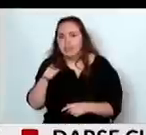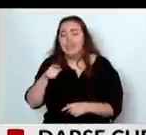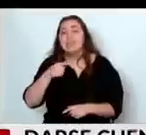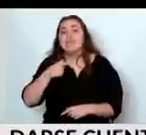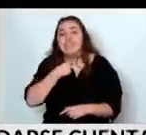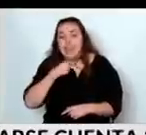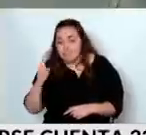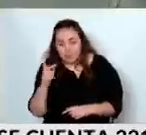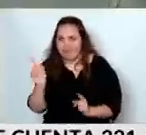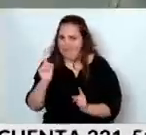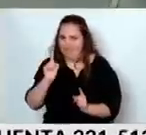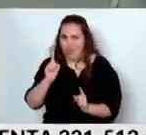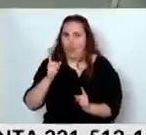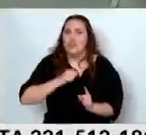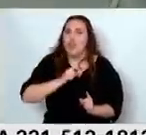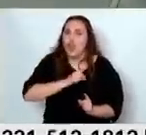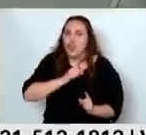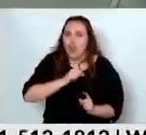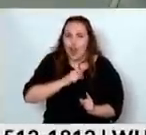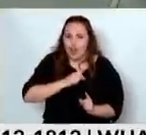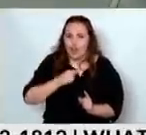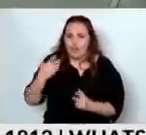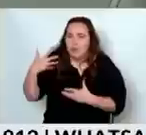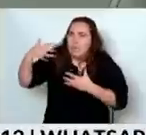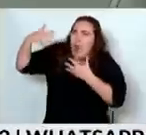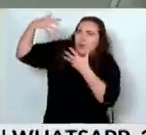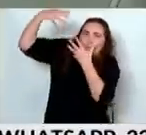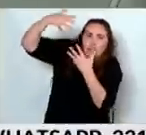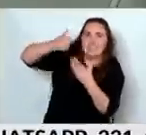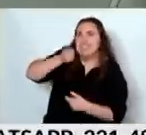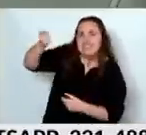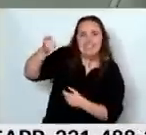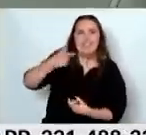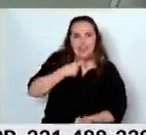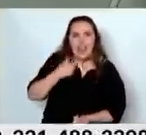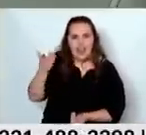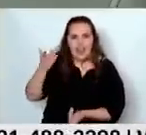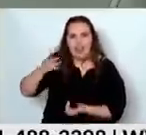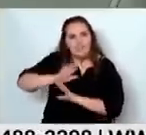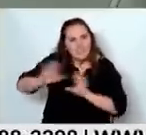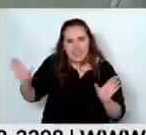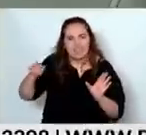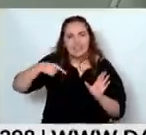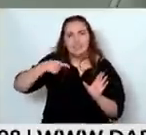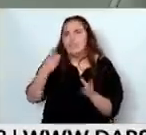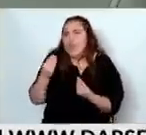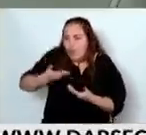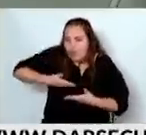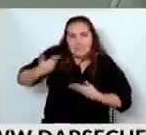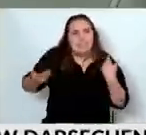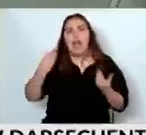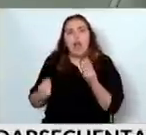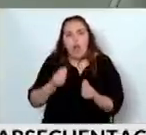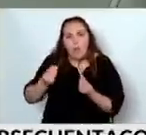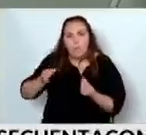dolor. Pero si no tienen ayuda, ¿cómo, por dónde salen? ¿Por dónde sacan ese dolor? Si están años arrastrándolo y arrastrándolo, o